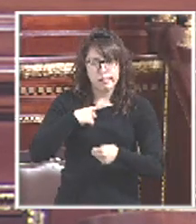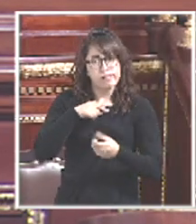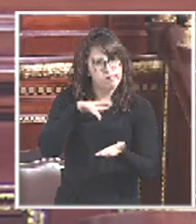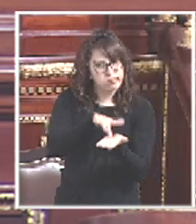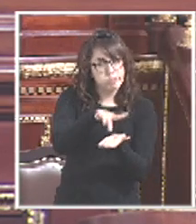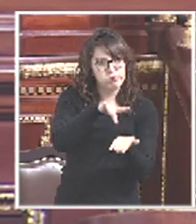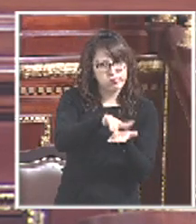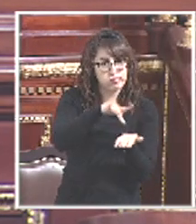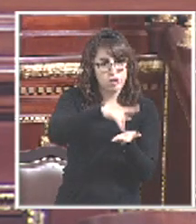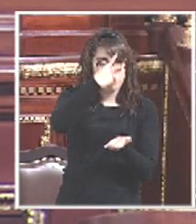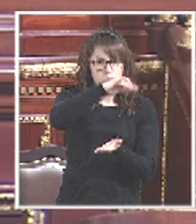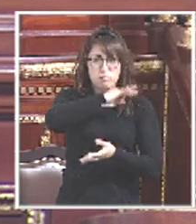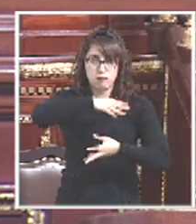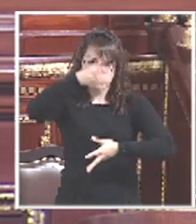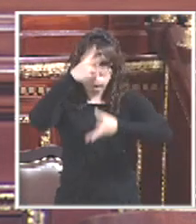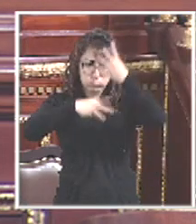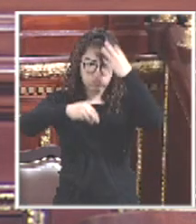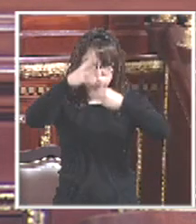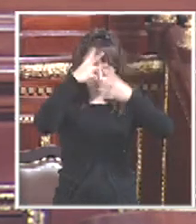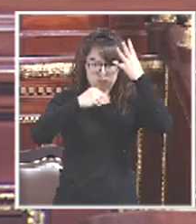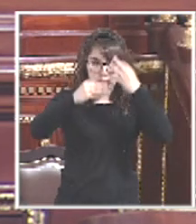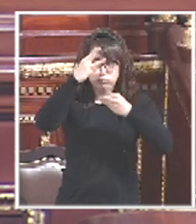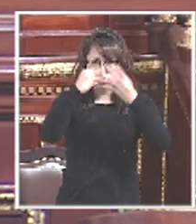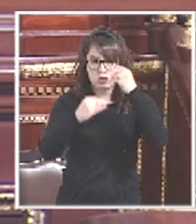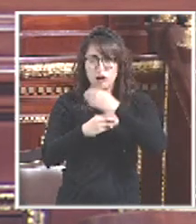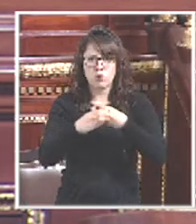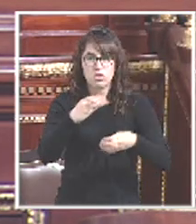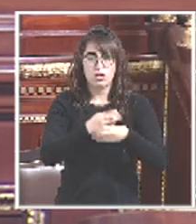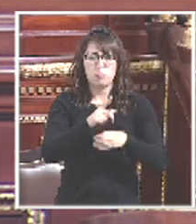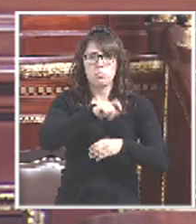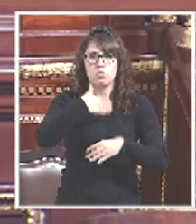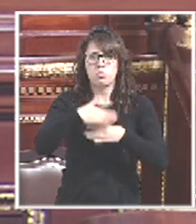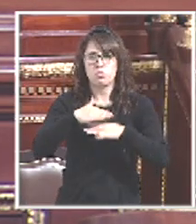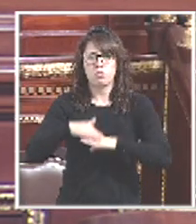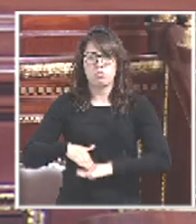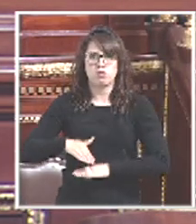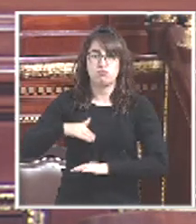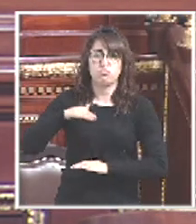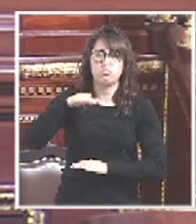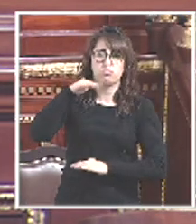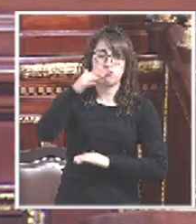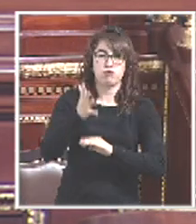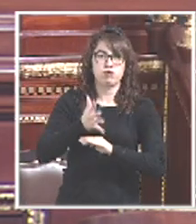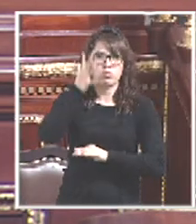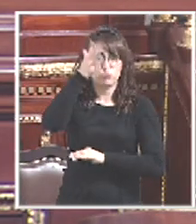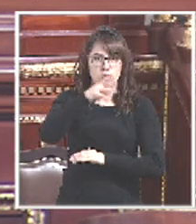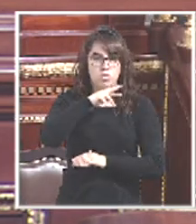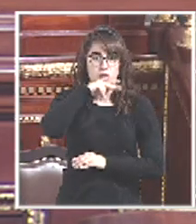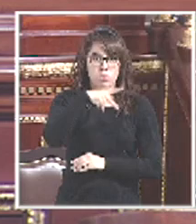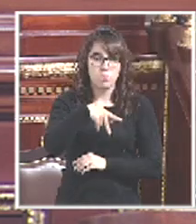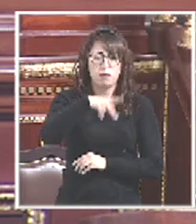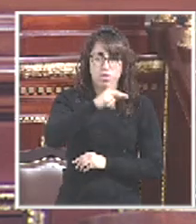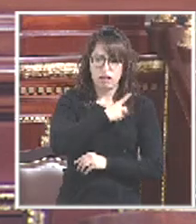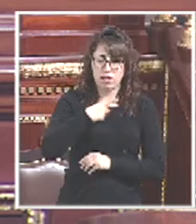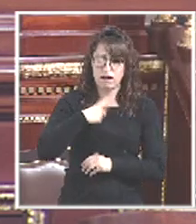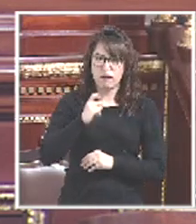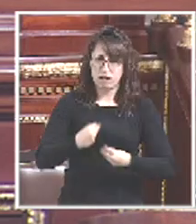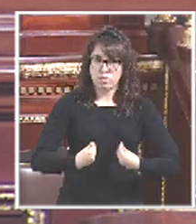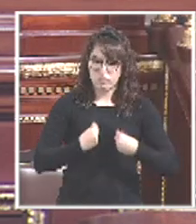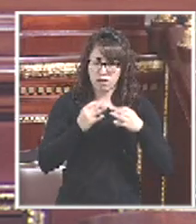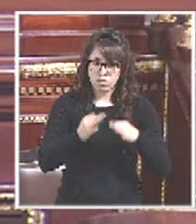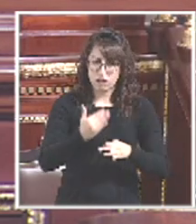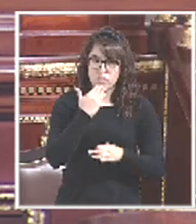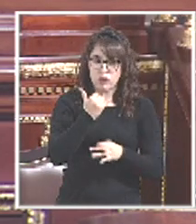conocimientos necesarios para desarrollarse de manera adecuada en su vida adulta, esto bajo condiciones de bienestar y